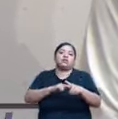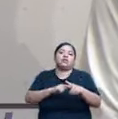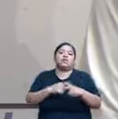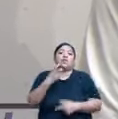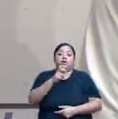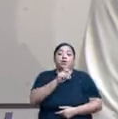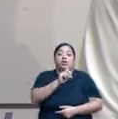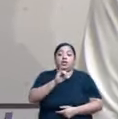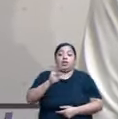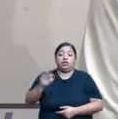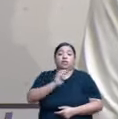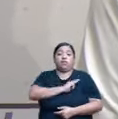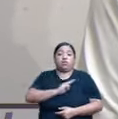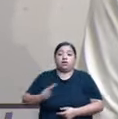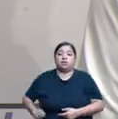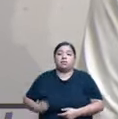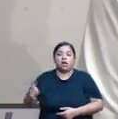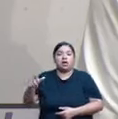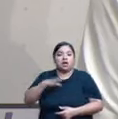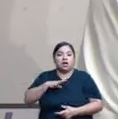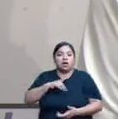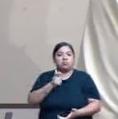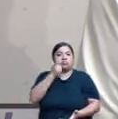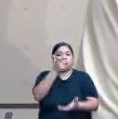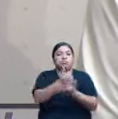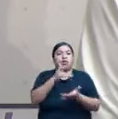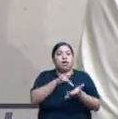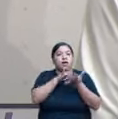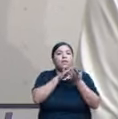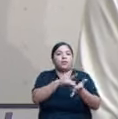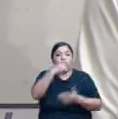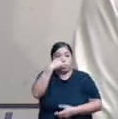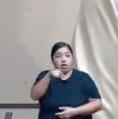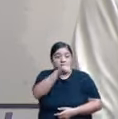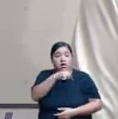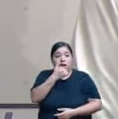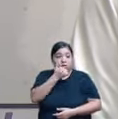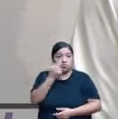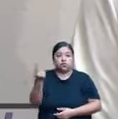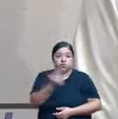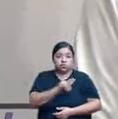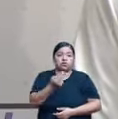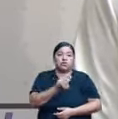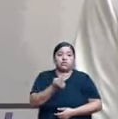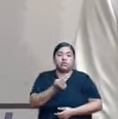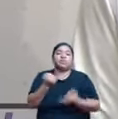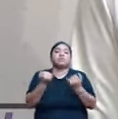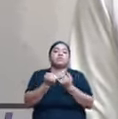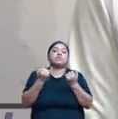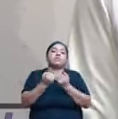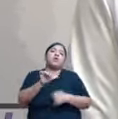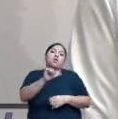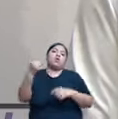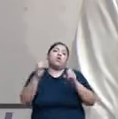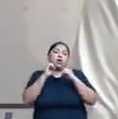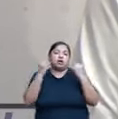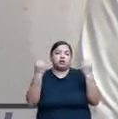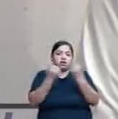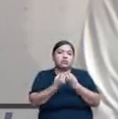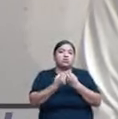DIP municipal otorgará apoyos económicos a los estudiantes que más lo necesitan. Gestionaremos ante organismos no gubernamentales